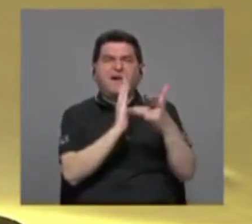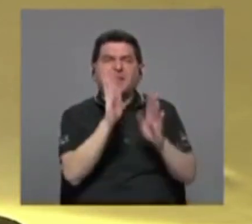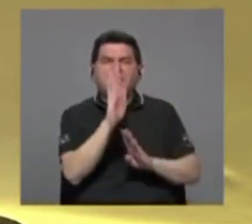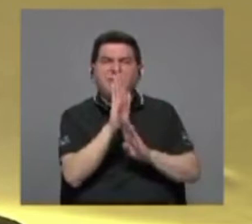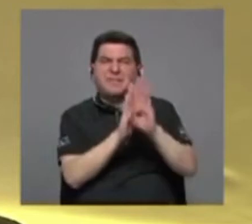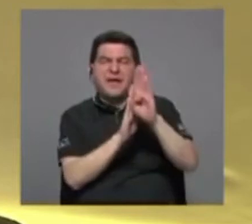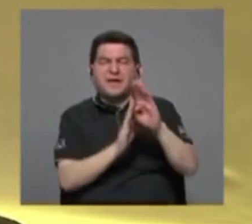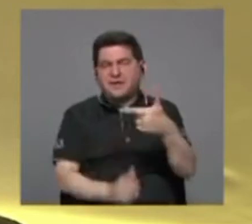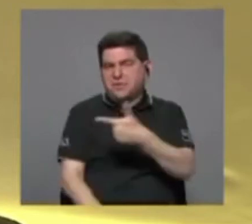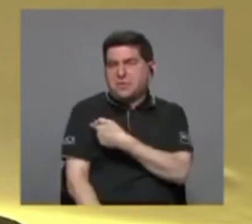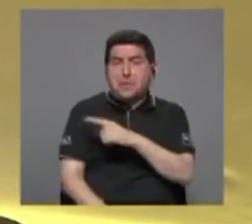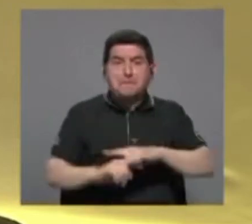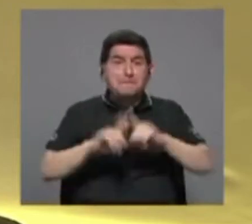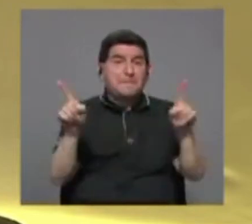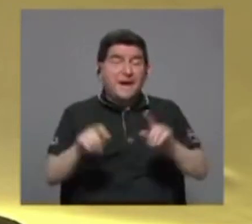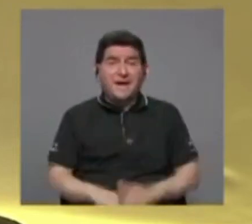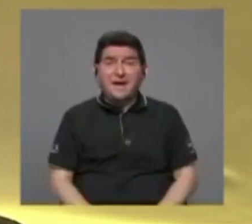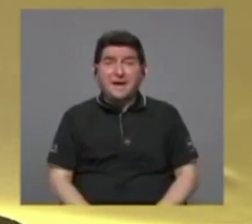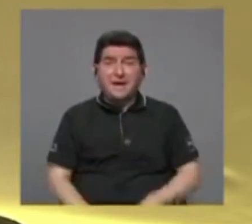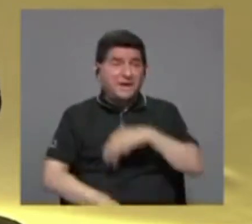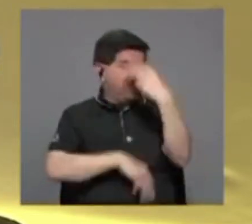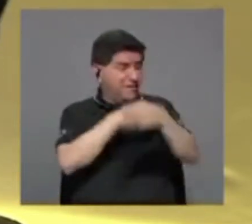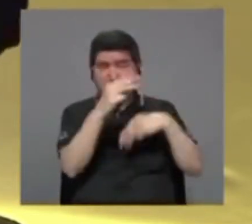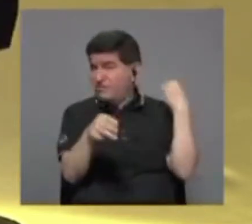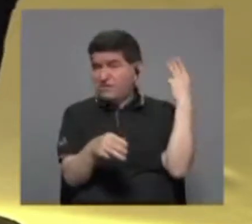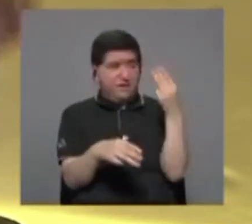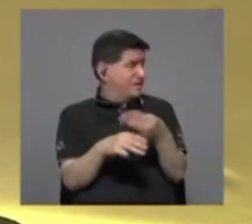desarrollo de vacunas, pero el resto del mundo